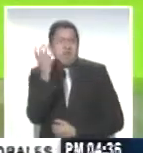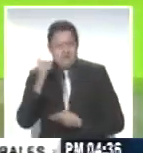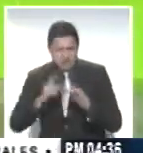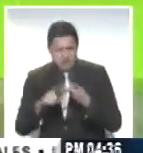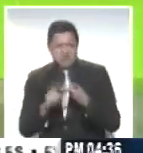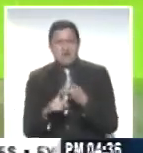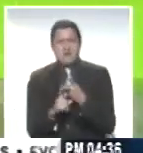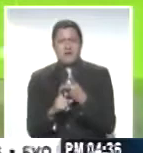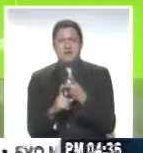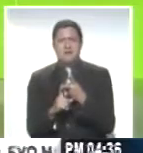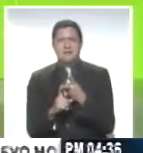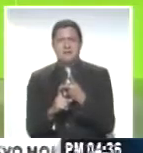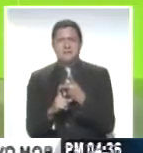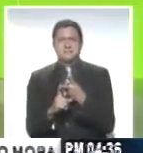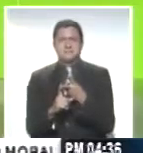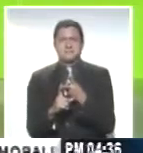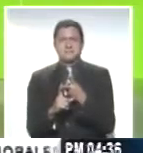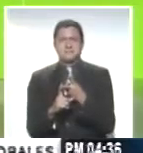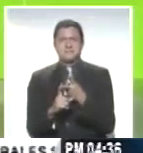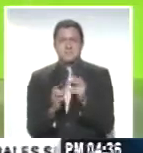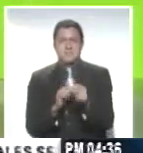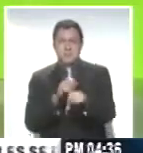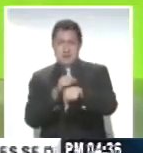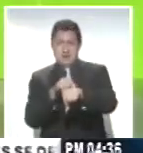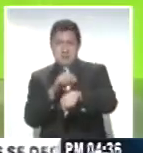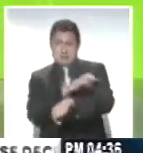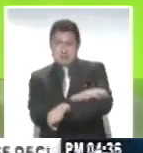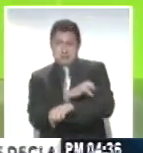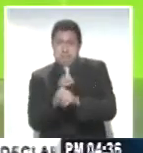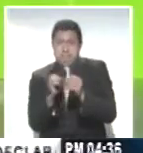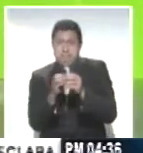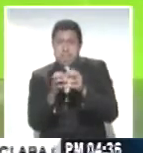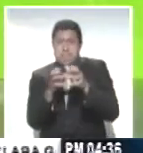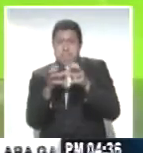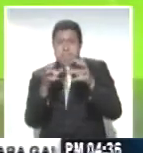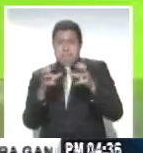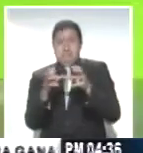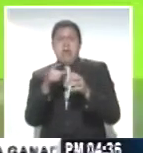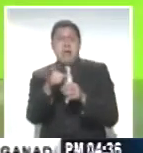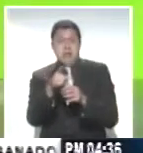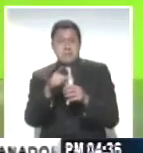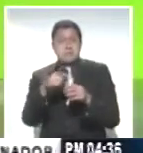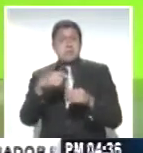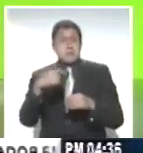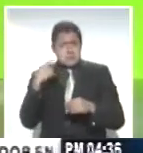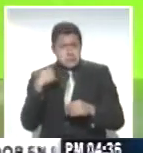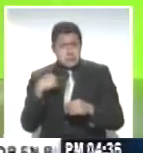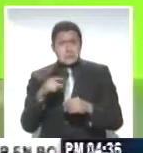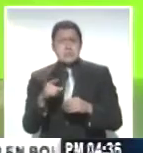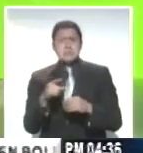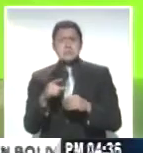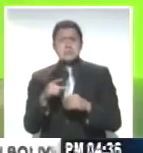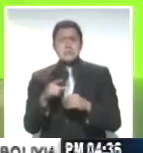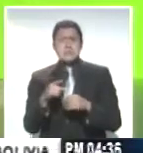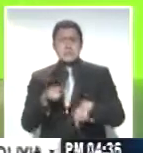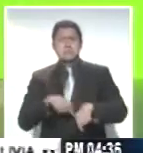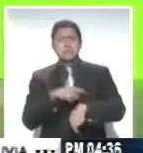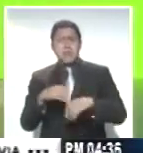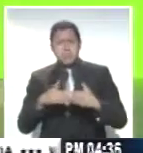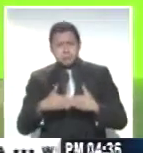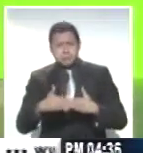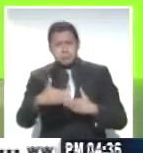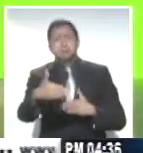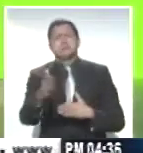que produce inflamaciones de las articulaciones, son lesiones que van a estar en el tiempo. Y